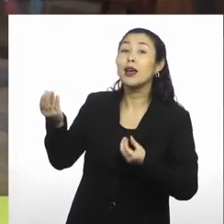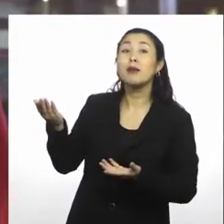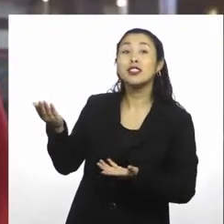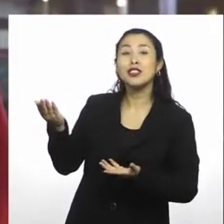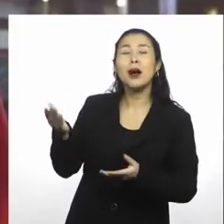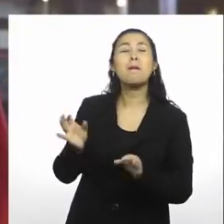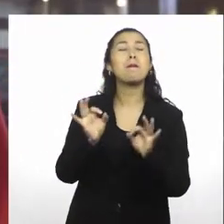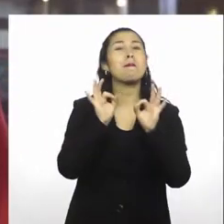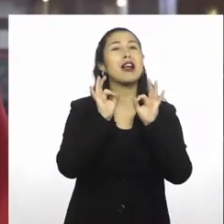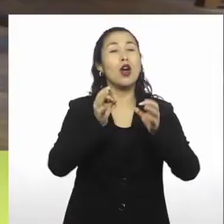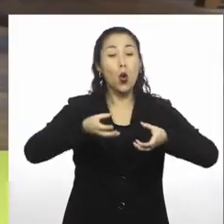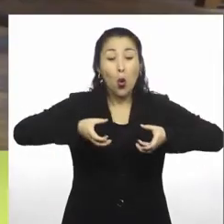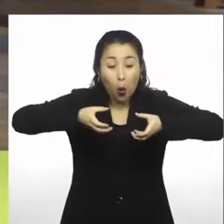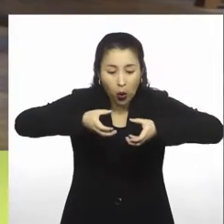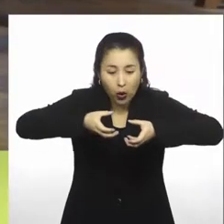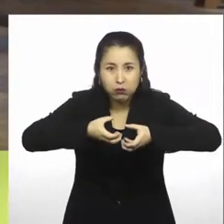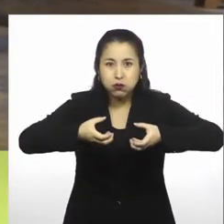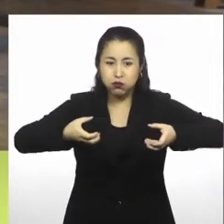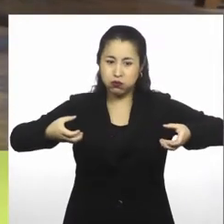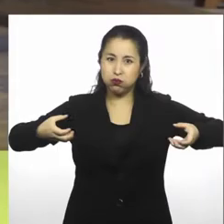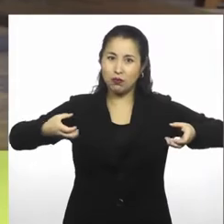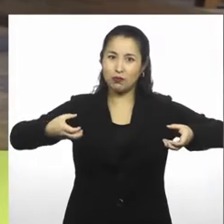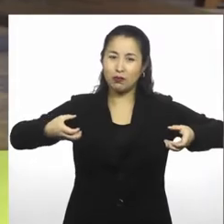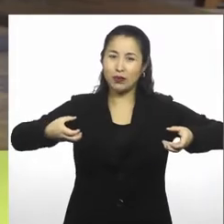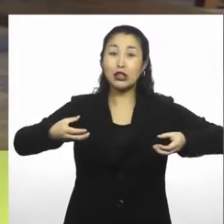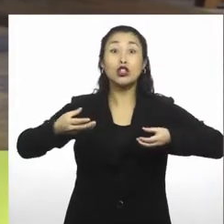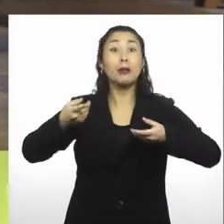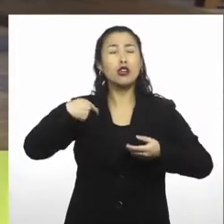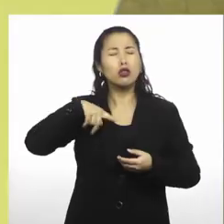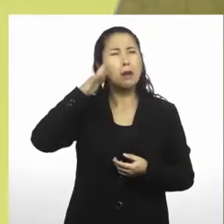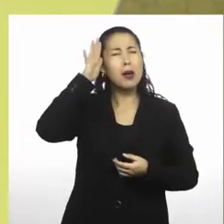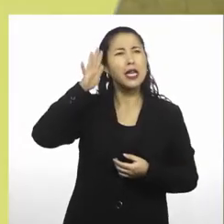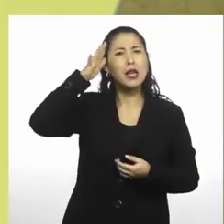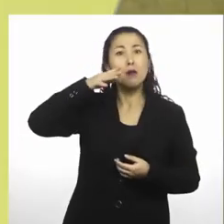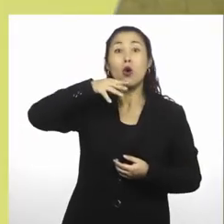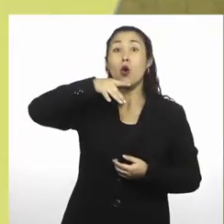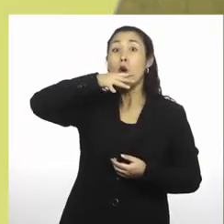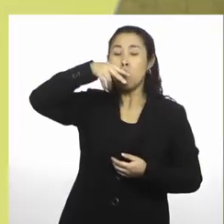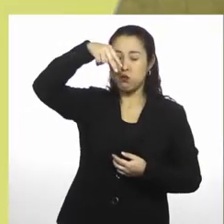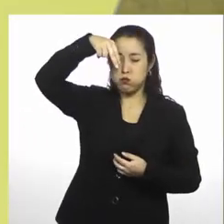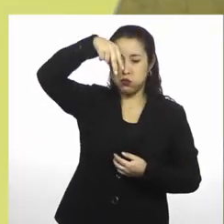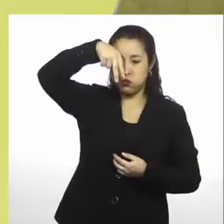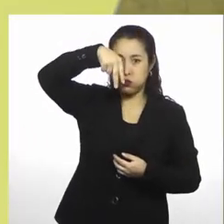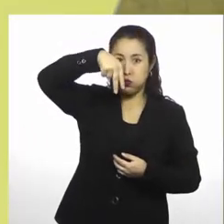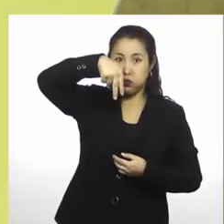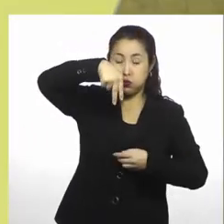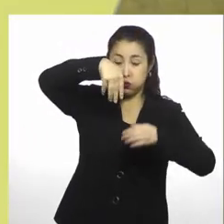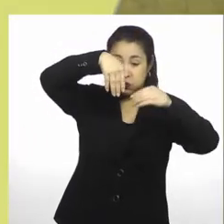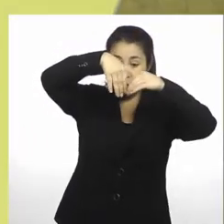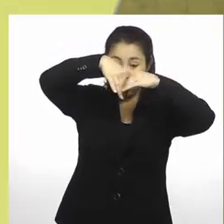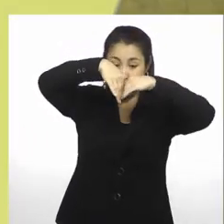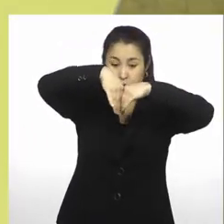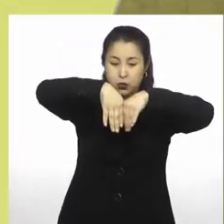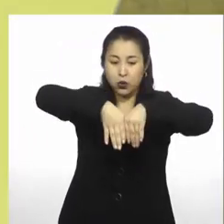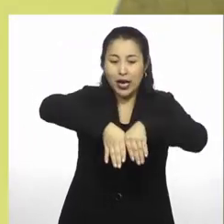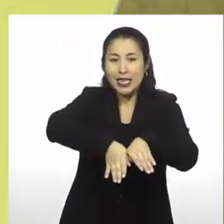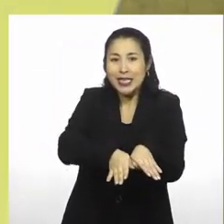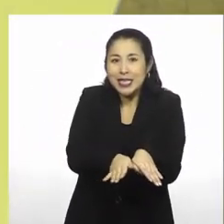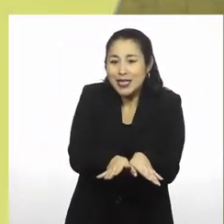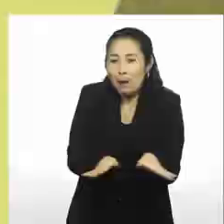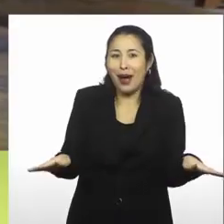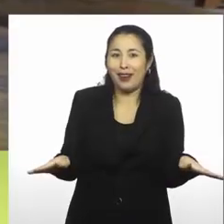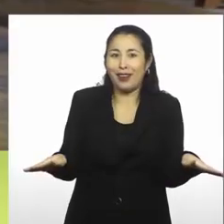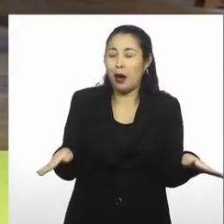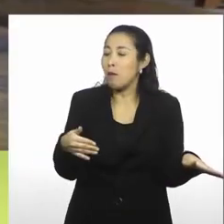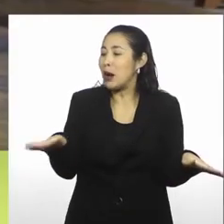Exacto, se separaron. Para que nos imaginemos qué está pasando, el aire se mueve, llega a la mesa, se separa y empuja